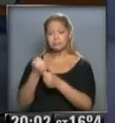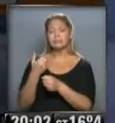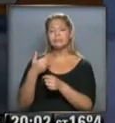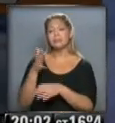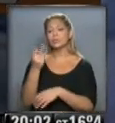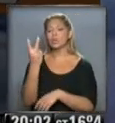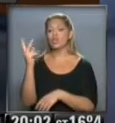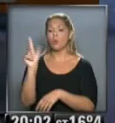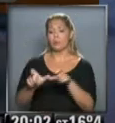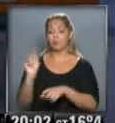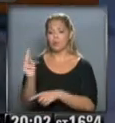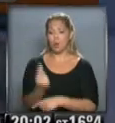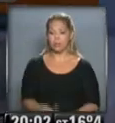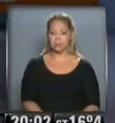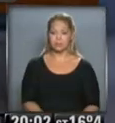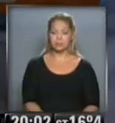2 muertos.